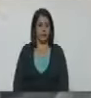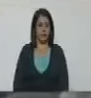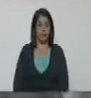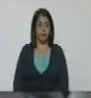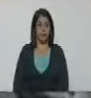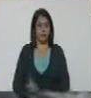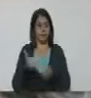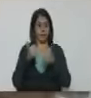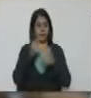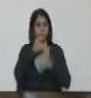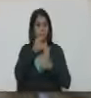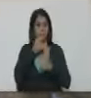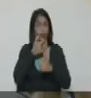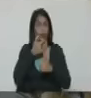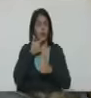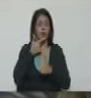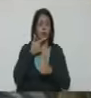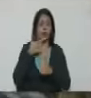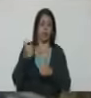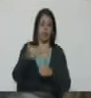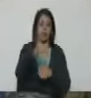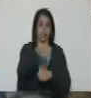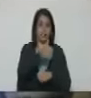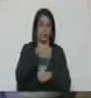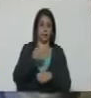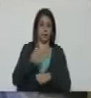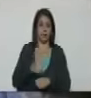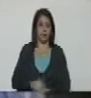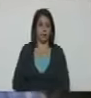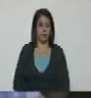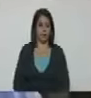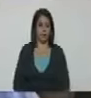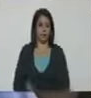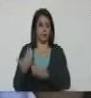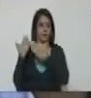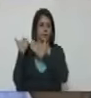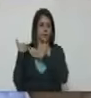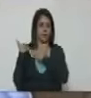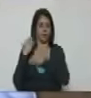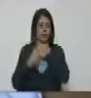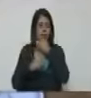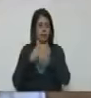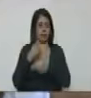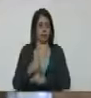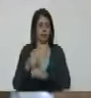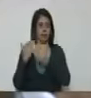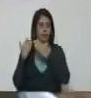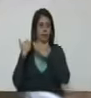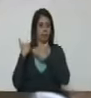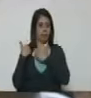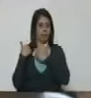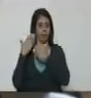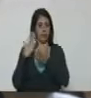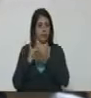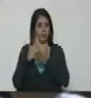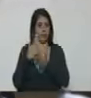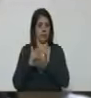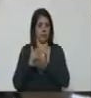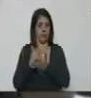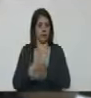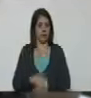muy, muy bonita, en el sentido de que en cada cargo que ha estado, en cada responsabilidad, siempre